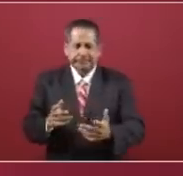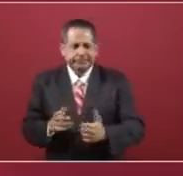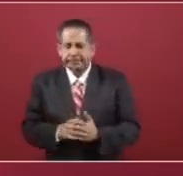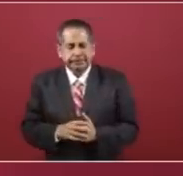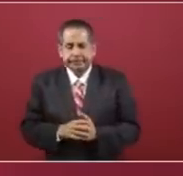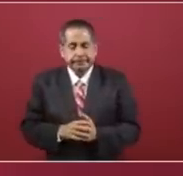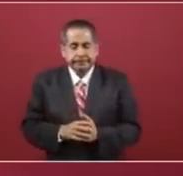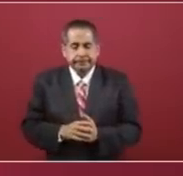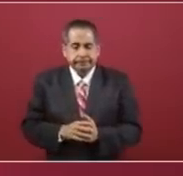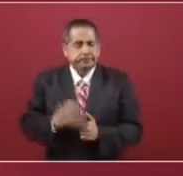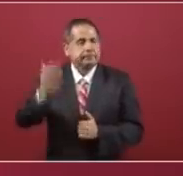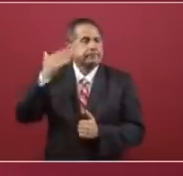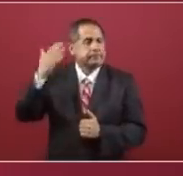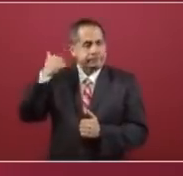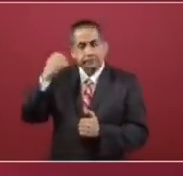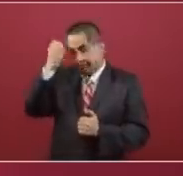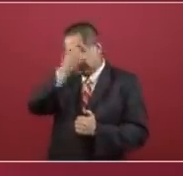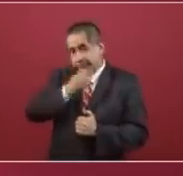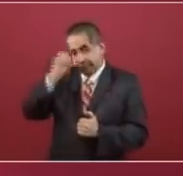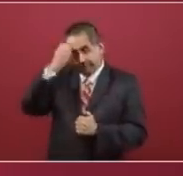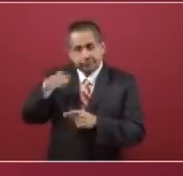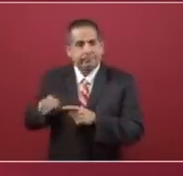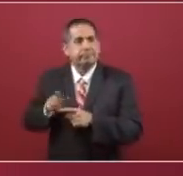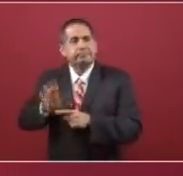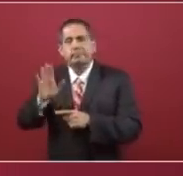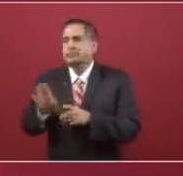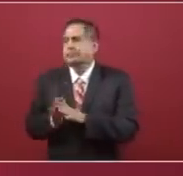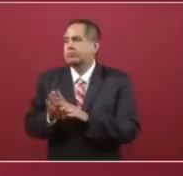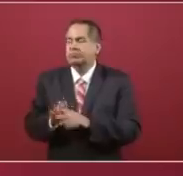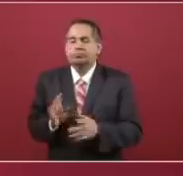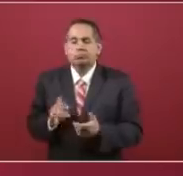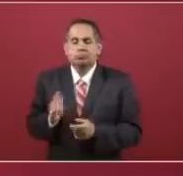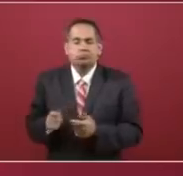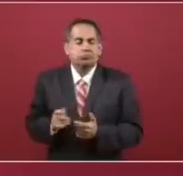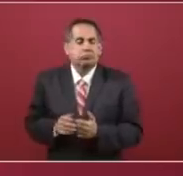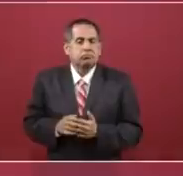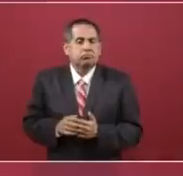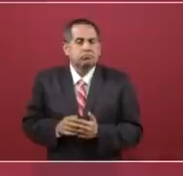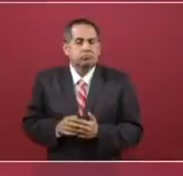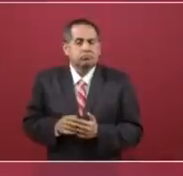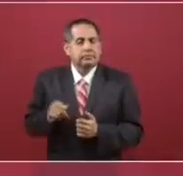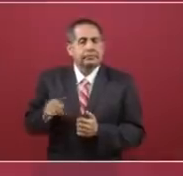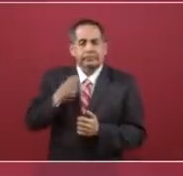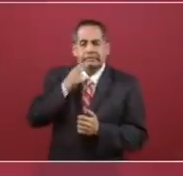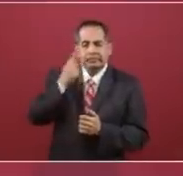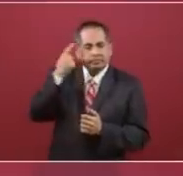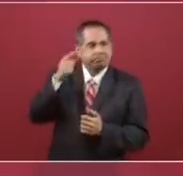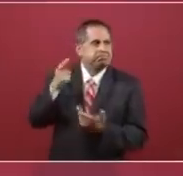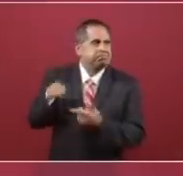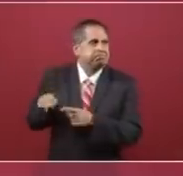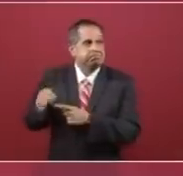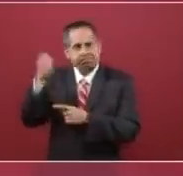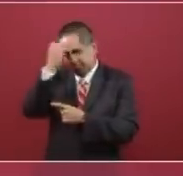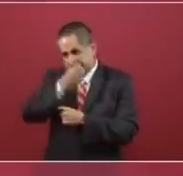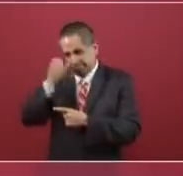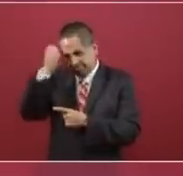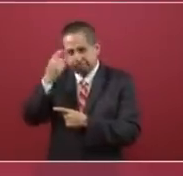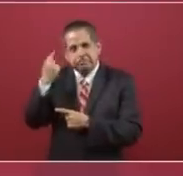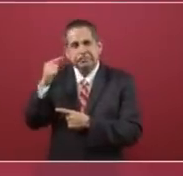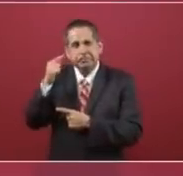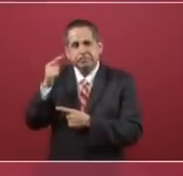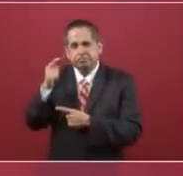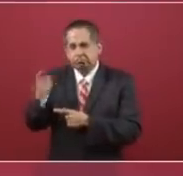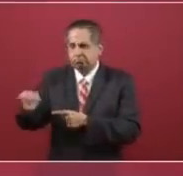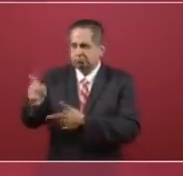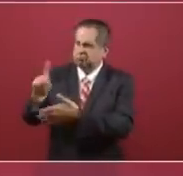y que se utilizó como eh un medio para eh